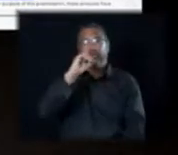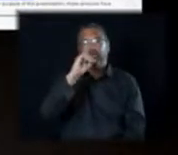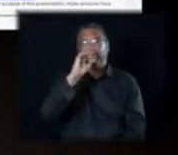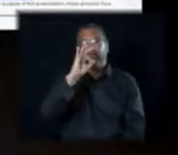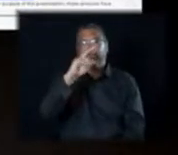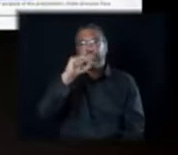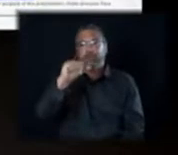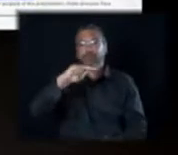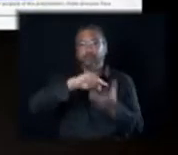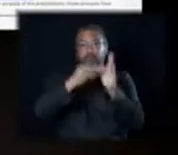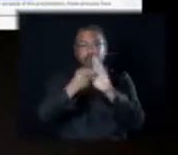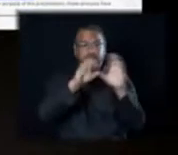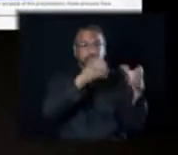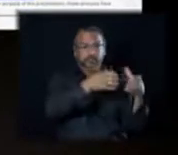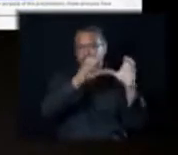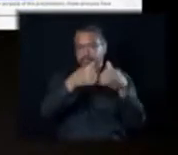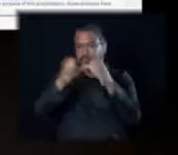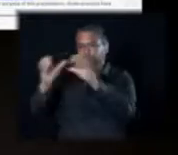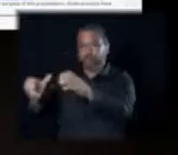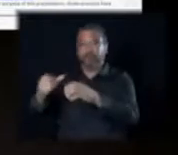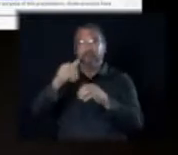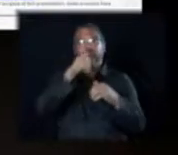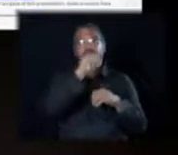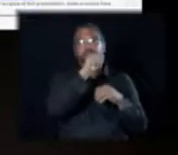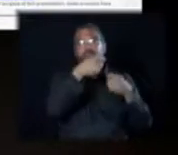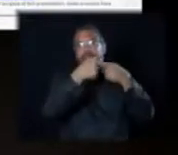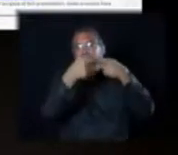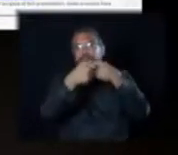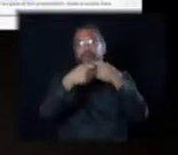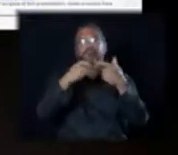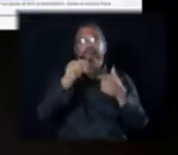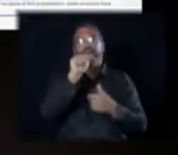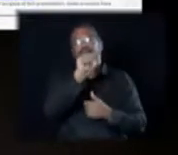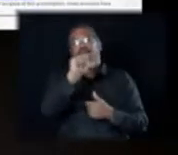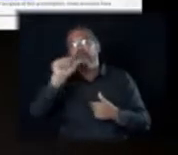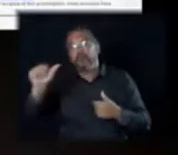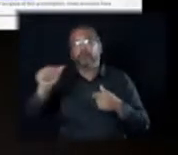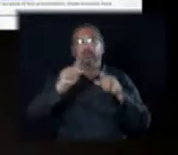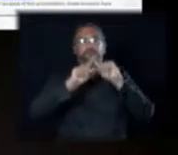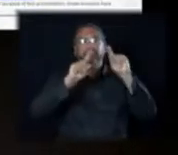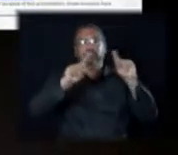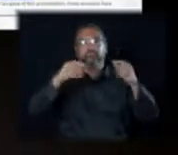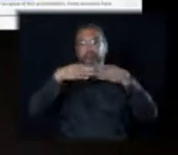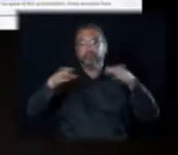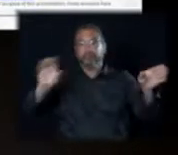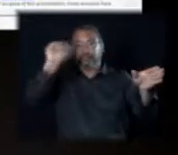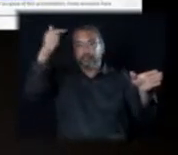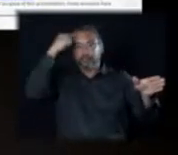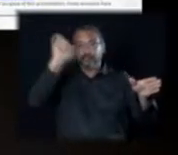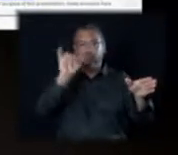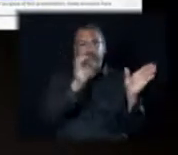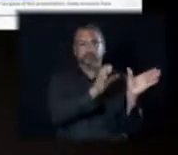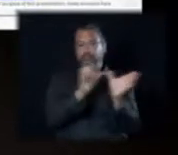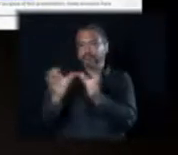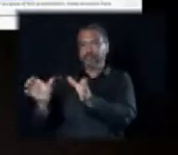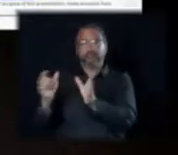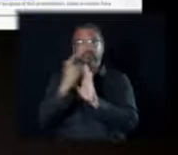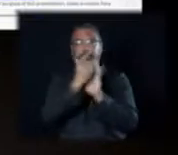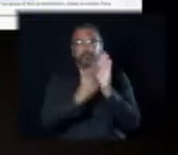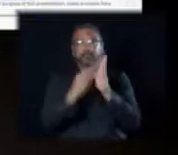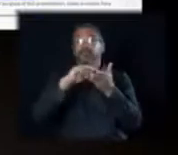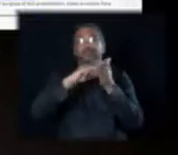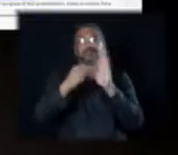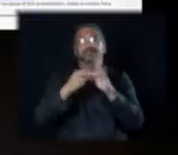están restringidas por el título 3 de PREPA, de acueductos, energía eléctrica, ACES y otras corporaciones públicas